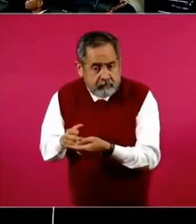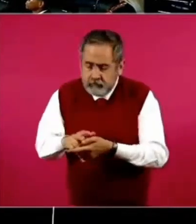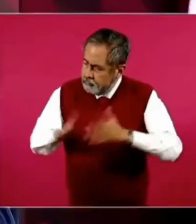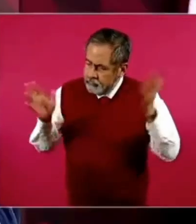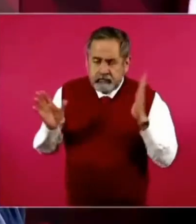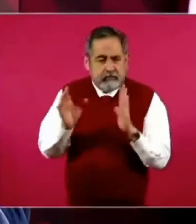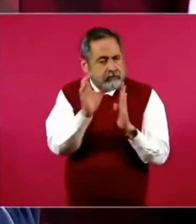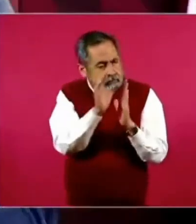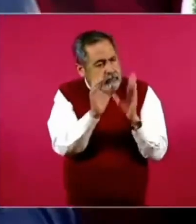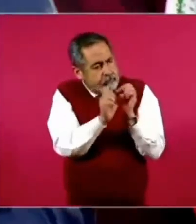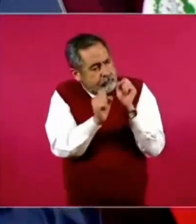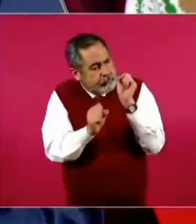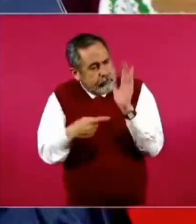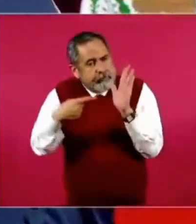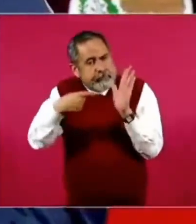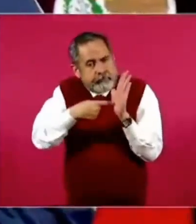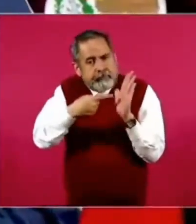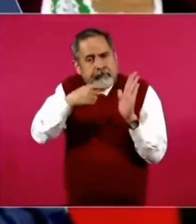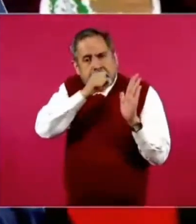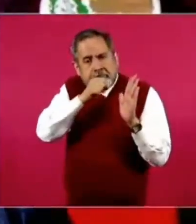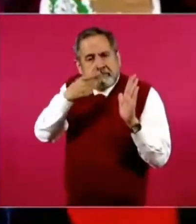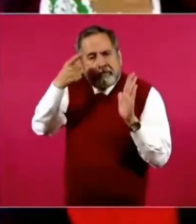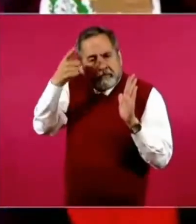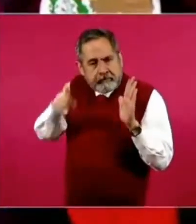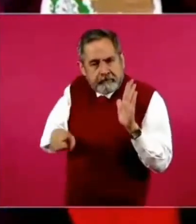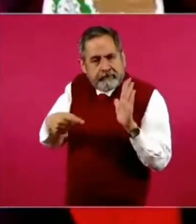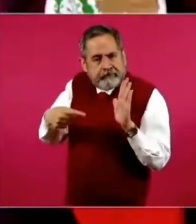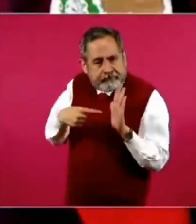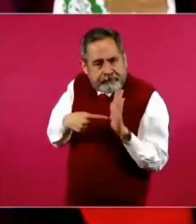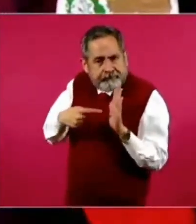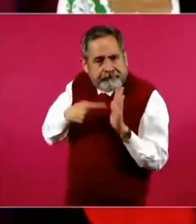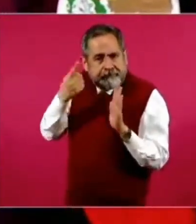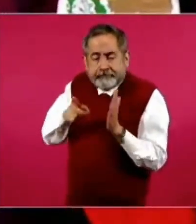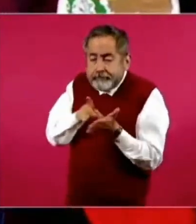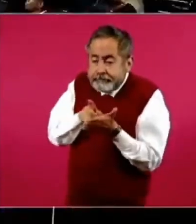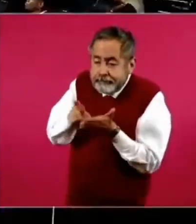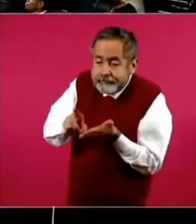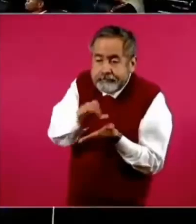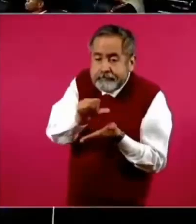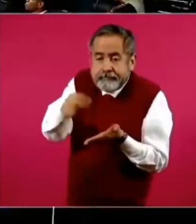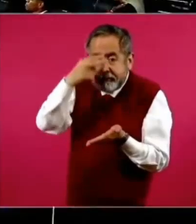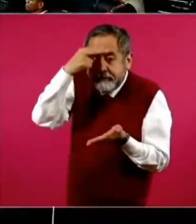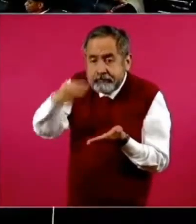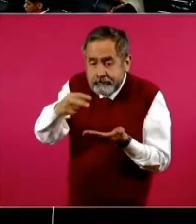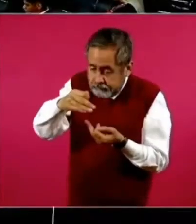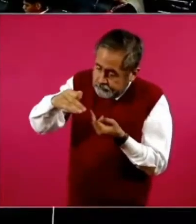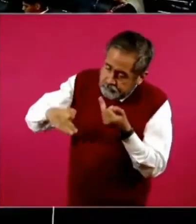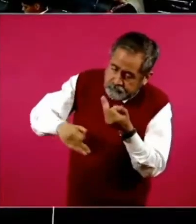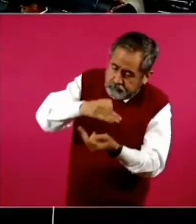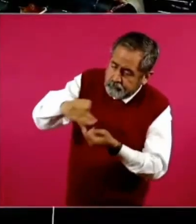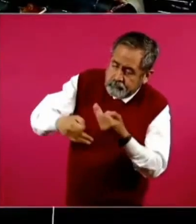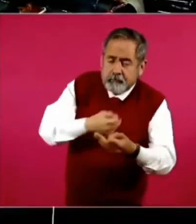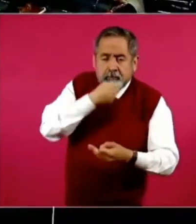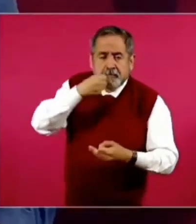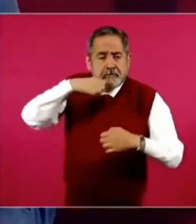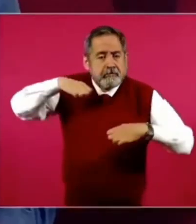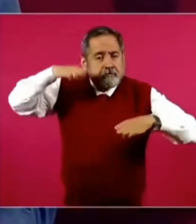en la Constitución ya está establecido el derecho de todos los adultos